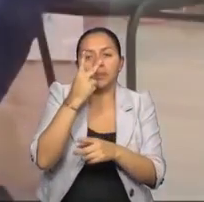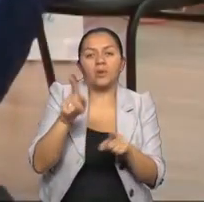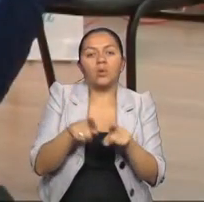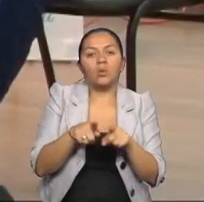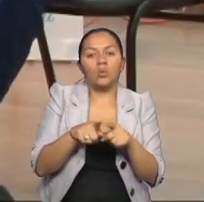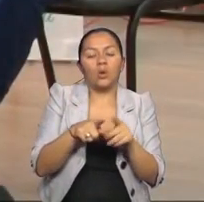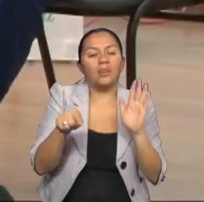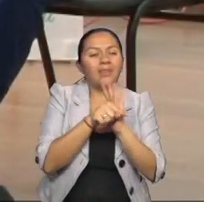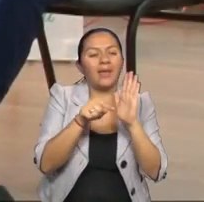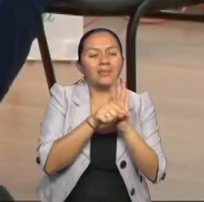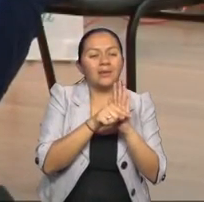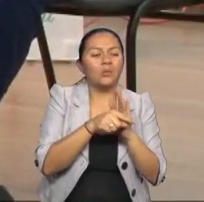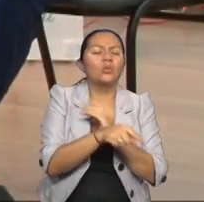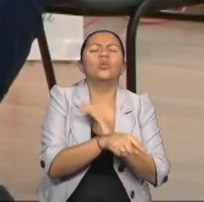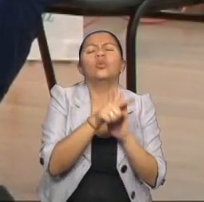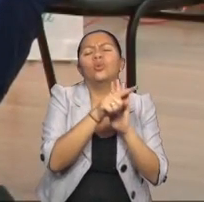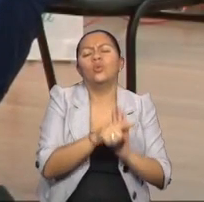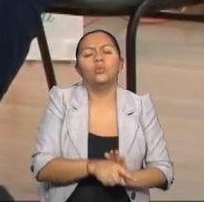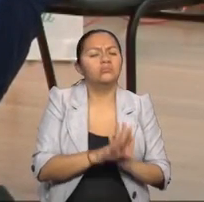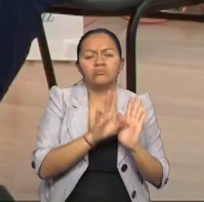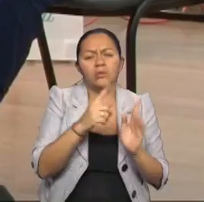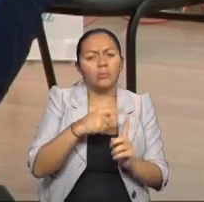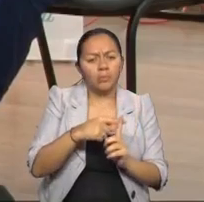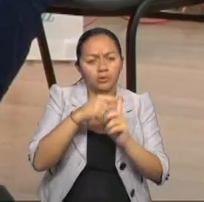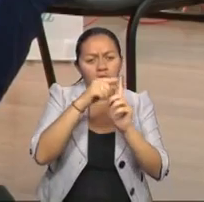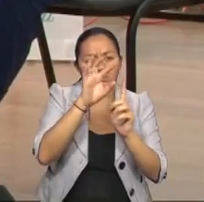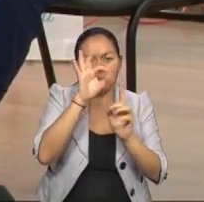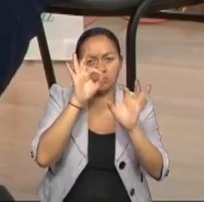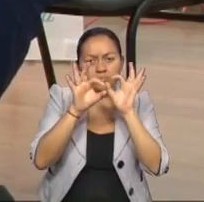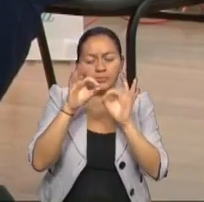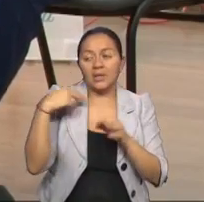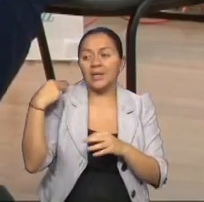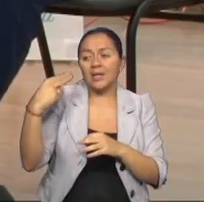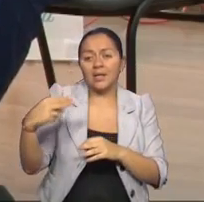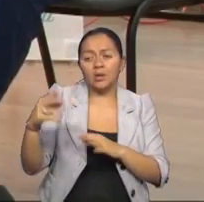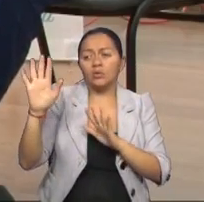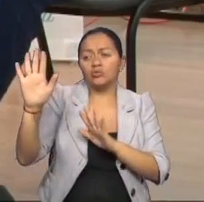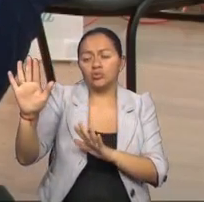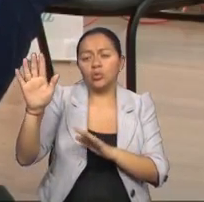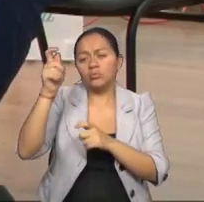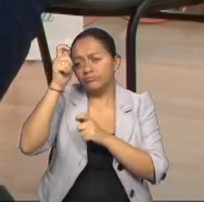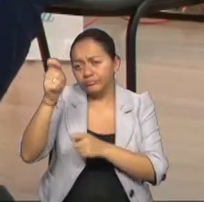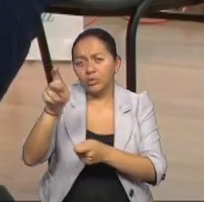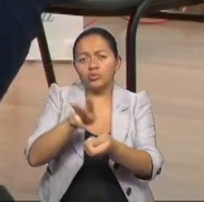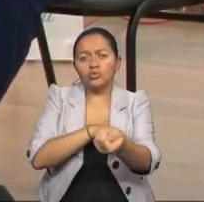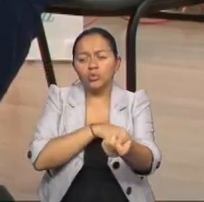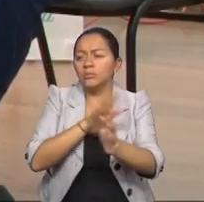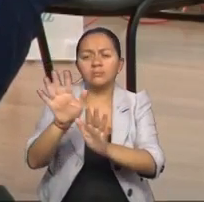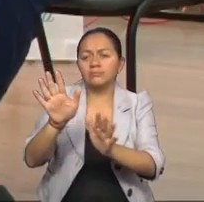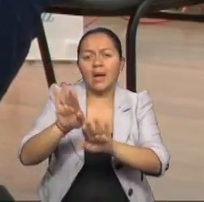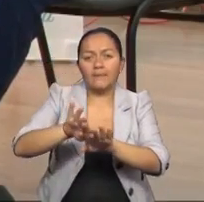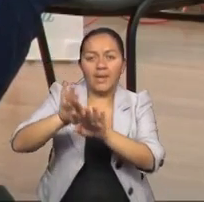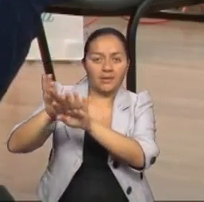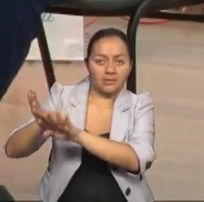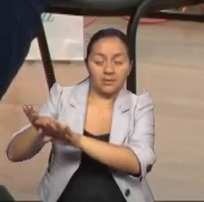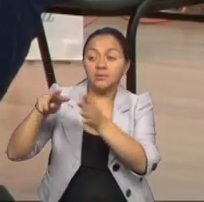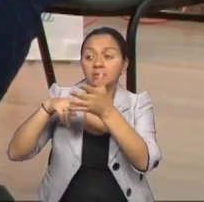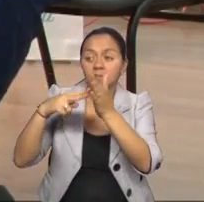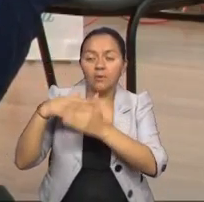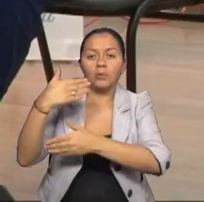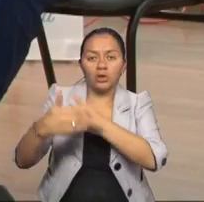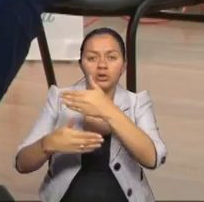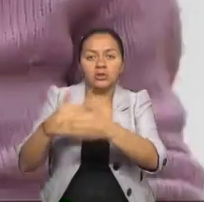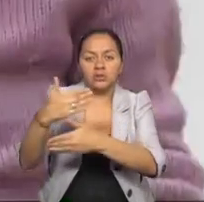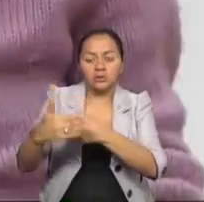los puntos negativos que puedan tener desde sus creencias o lo que sean entonces es un proceso que va paso a paso y son